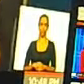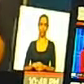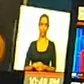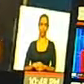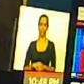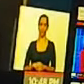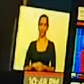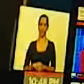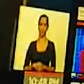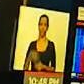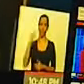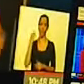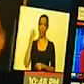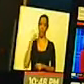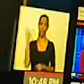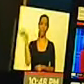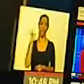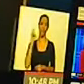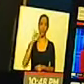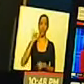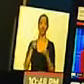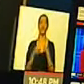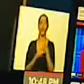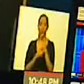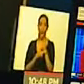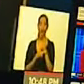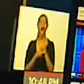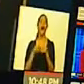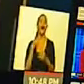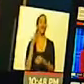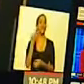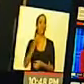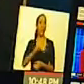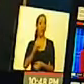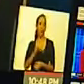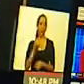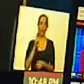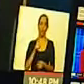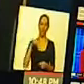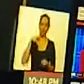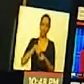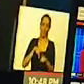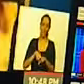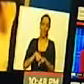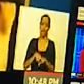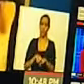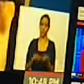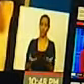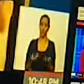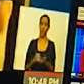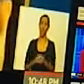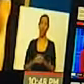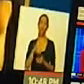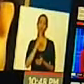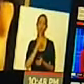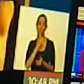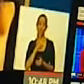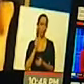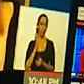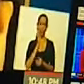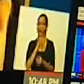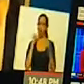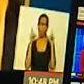El diputado venezolano Juan Guaidó asegura que fue víctima de un atentado porque no hay fotos,